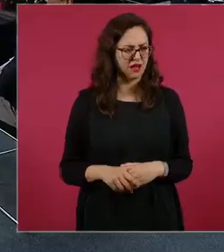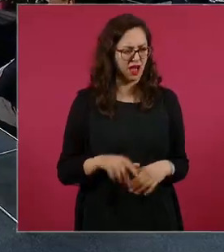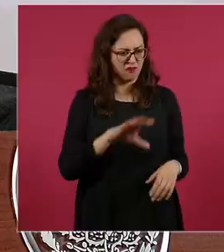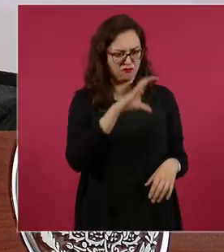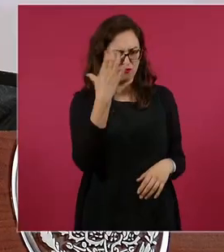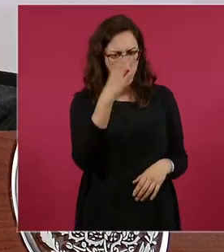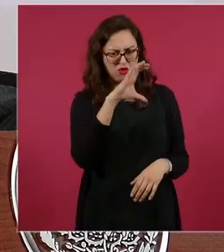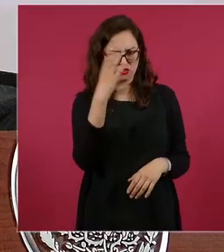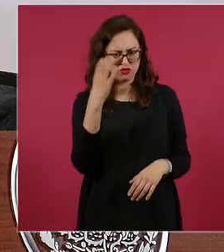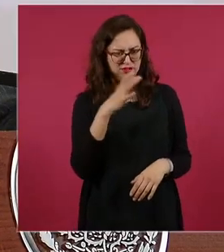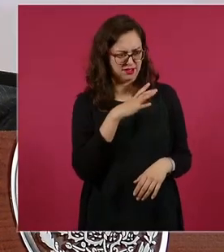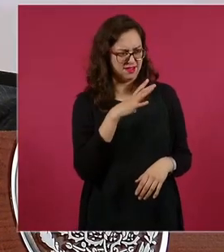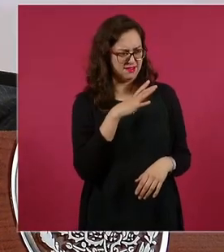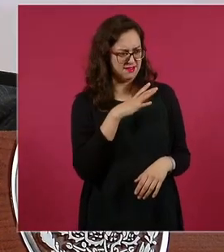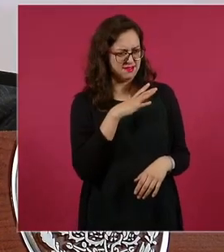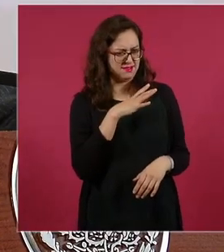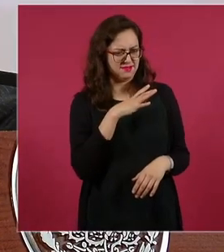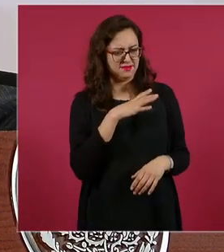del puente?